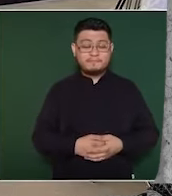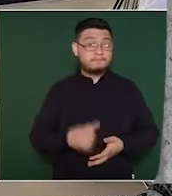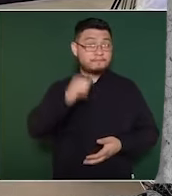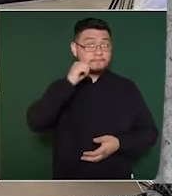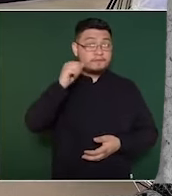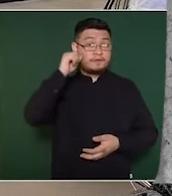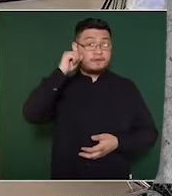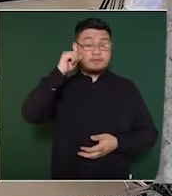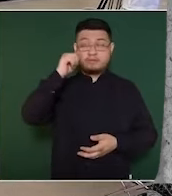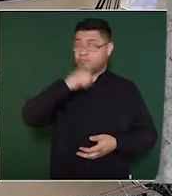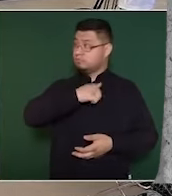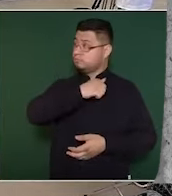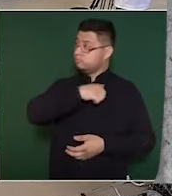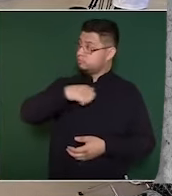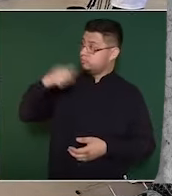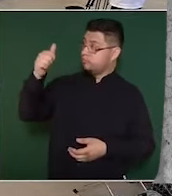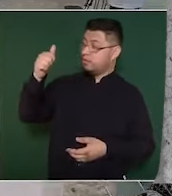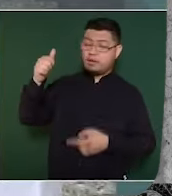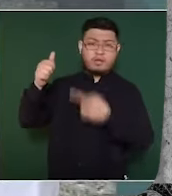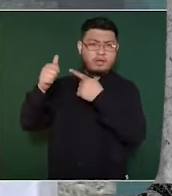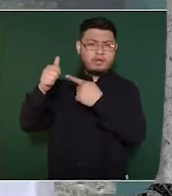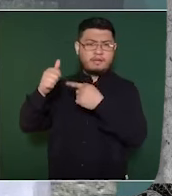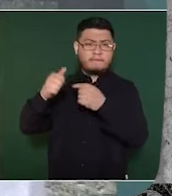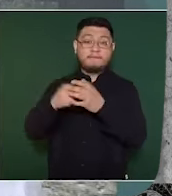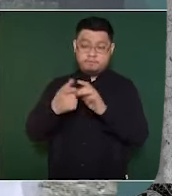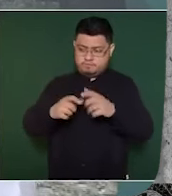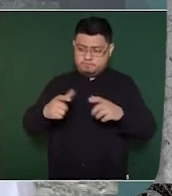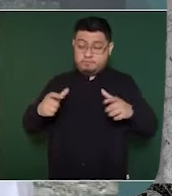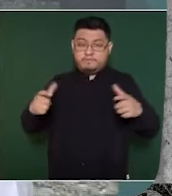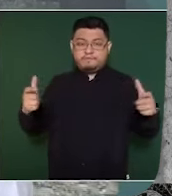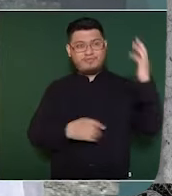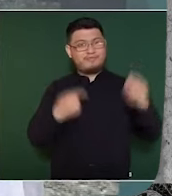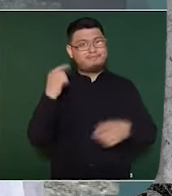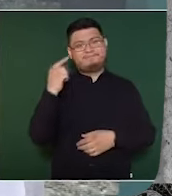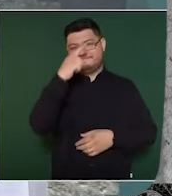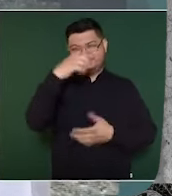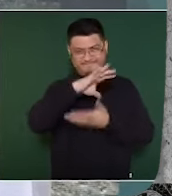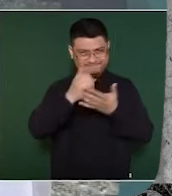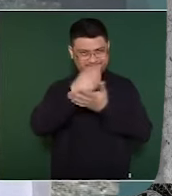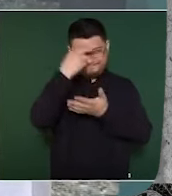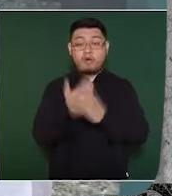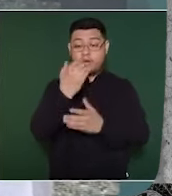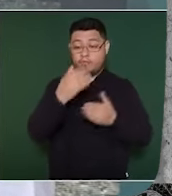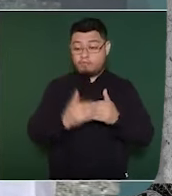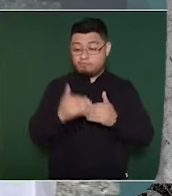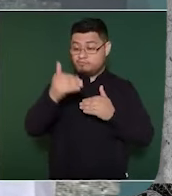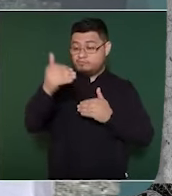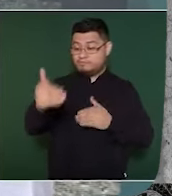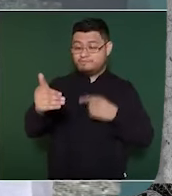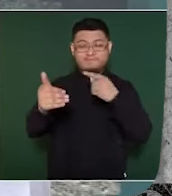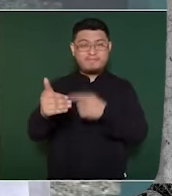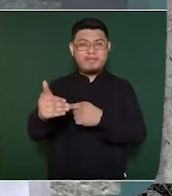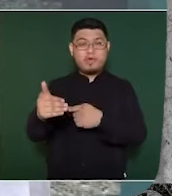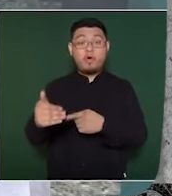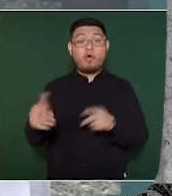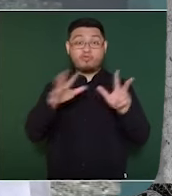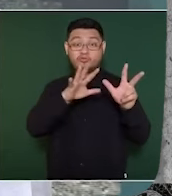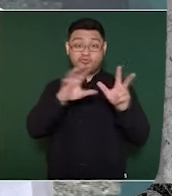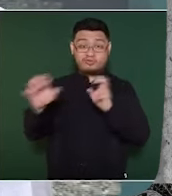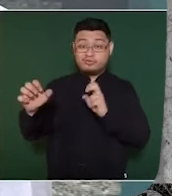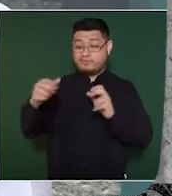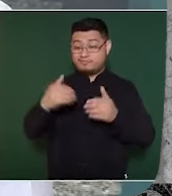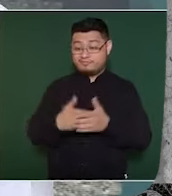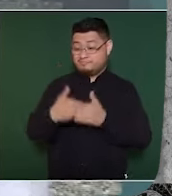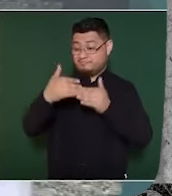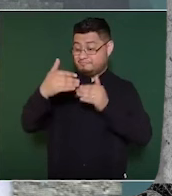estuve, porque estamos ampliando Bosque Chapultepec con una nueva sección, son 800 hectáreas.